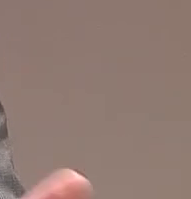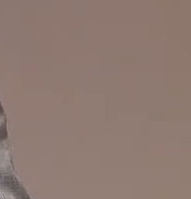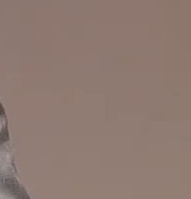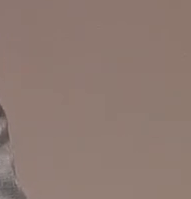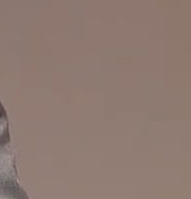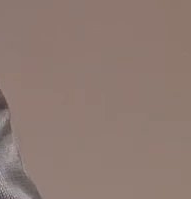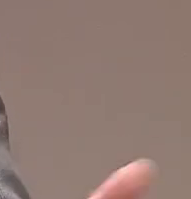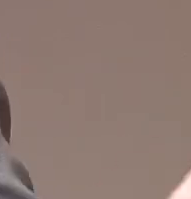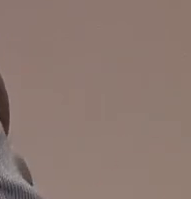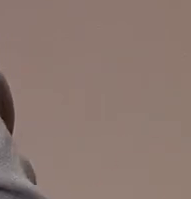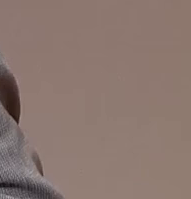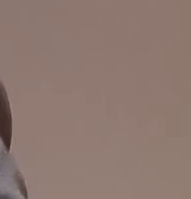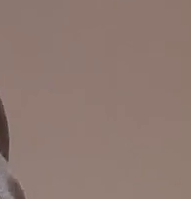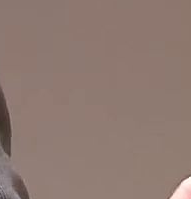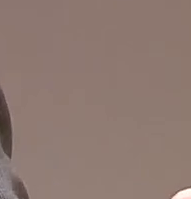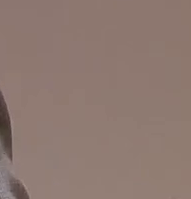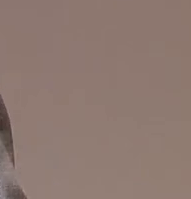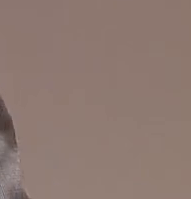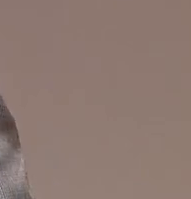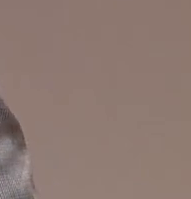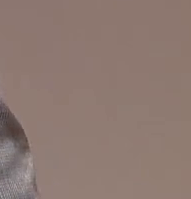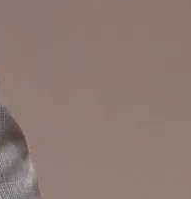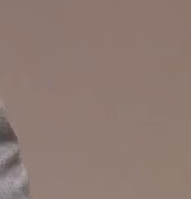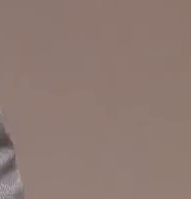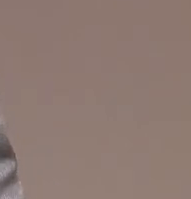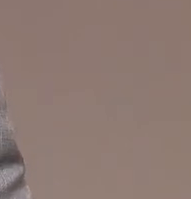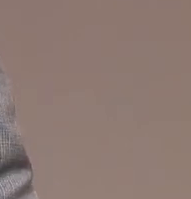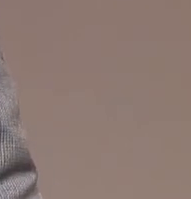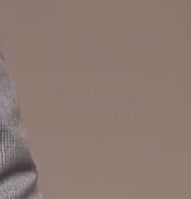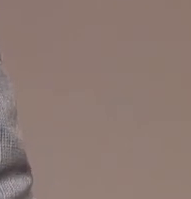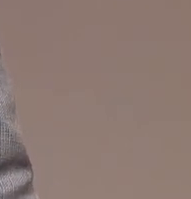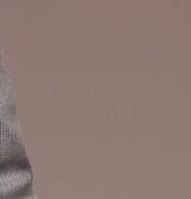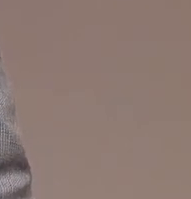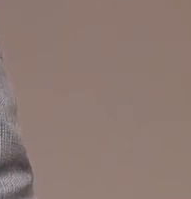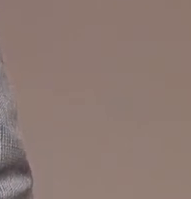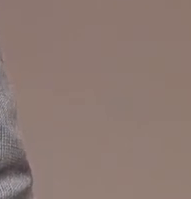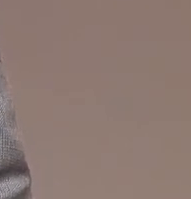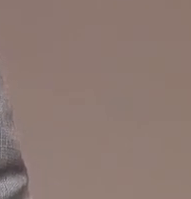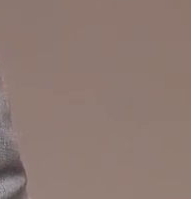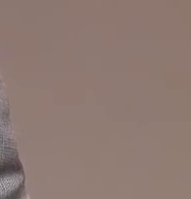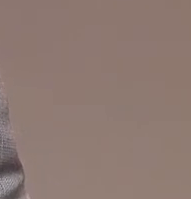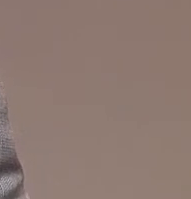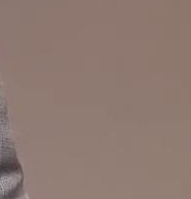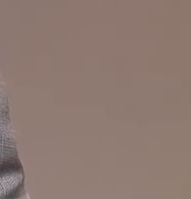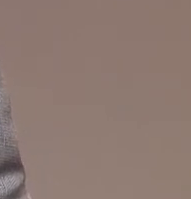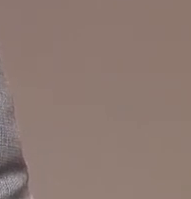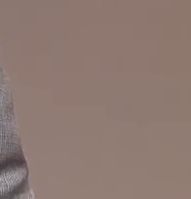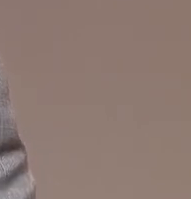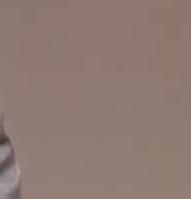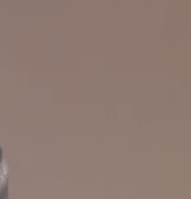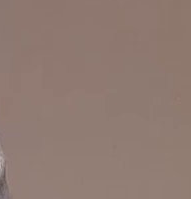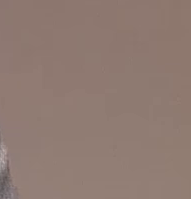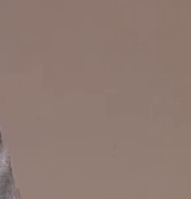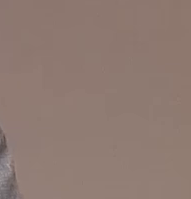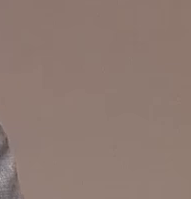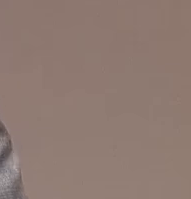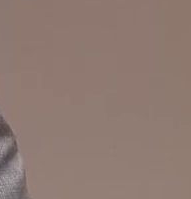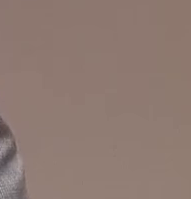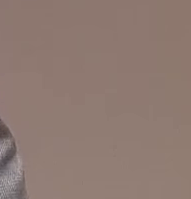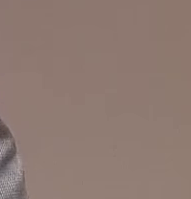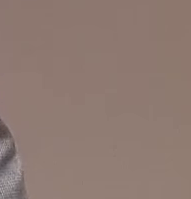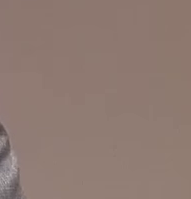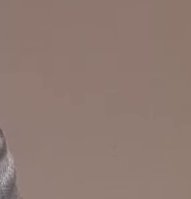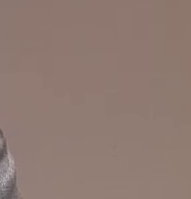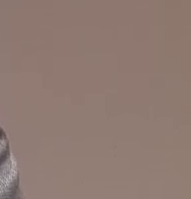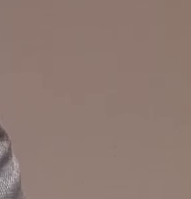del sector privado captando todo para pagar su déficit o porque los bancos los intermediarios no tienen capacidad de prestar la actividad económica no